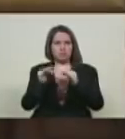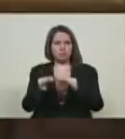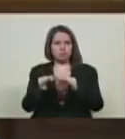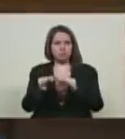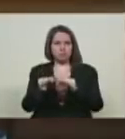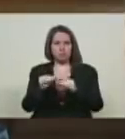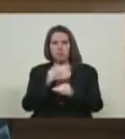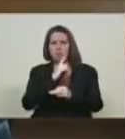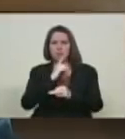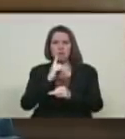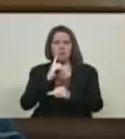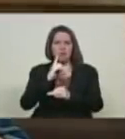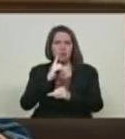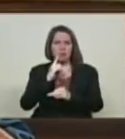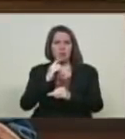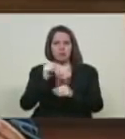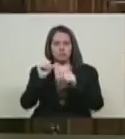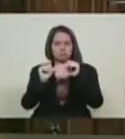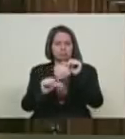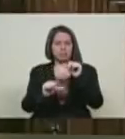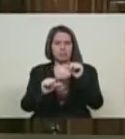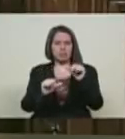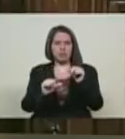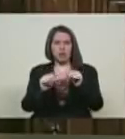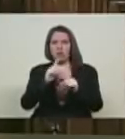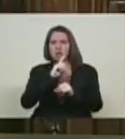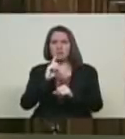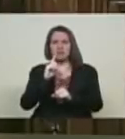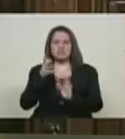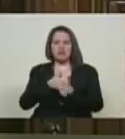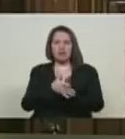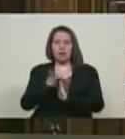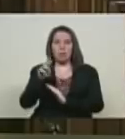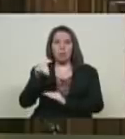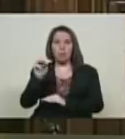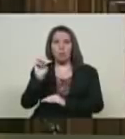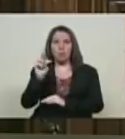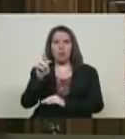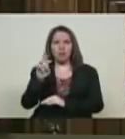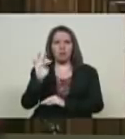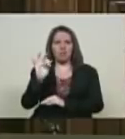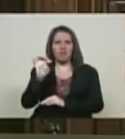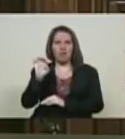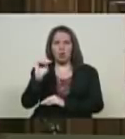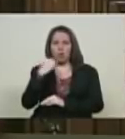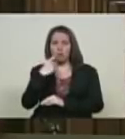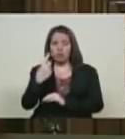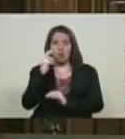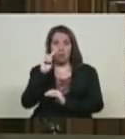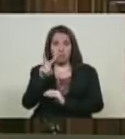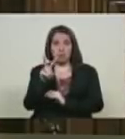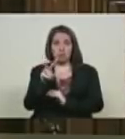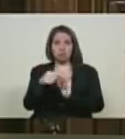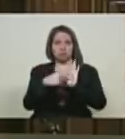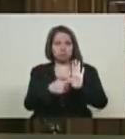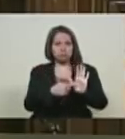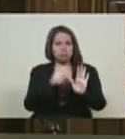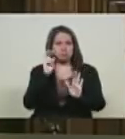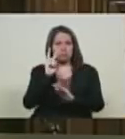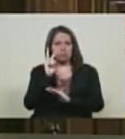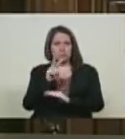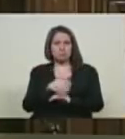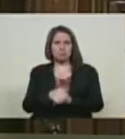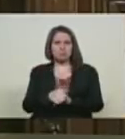Emanuel Rivas Vivas, alias Morfeo, que ya muchos de ustedes han visto. Quiero agradecer a las personas